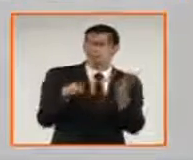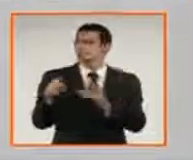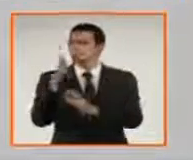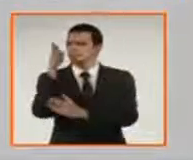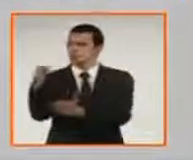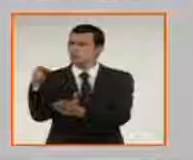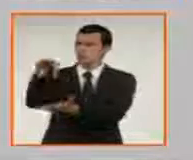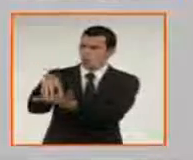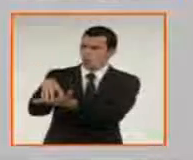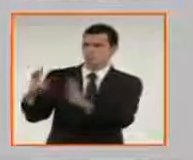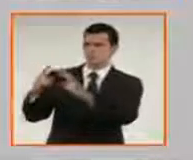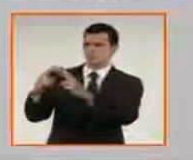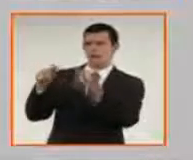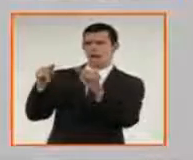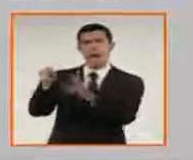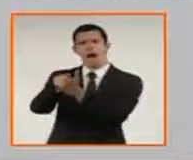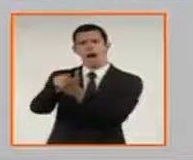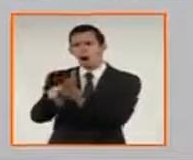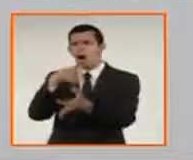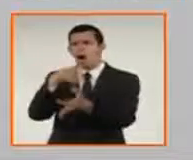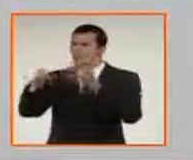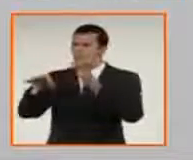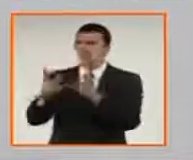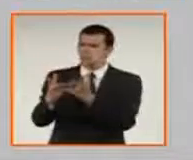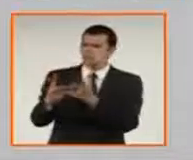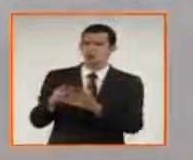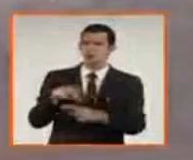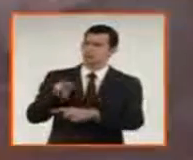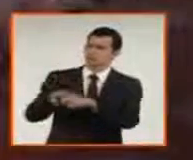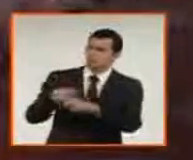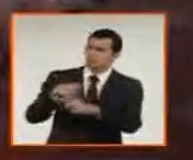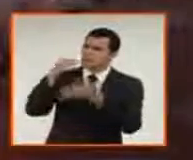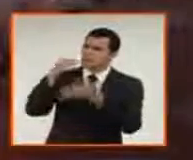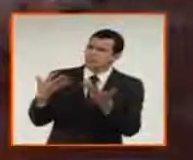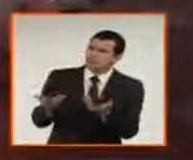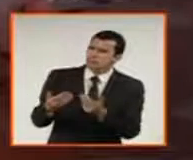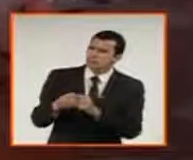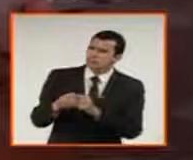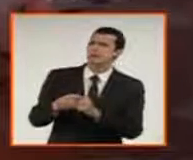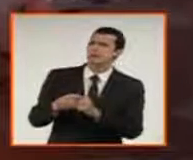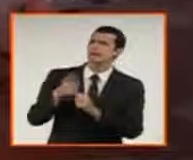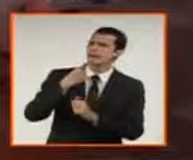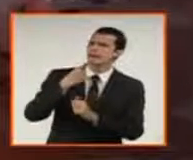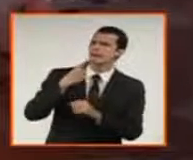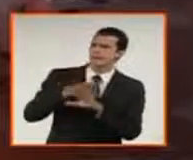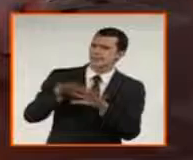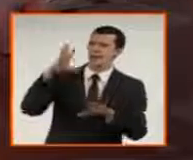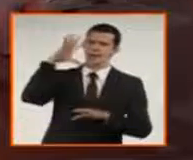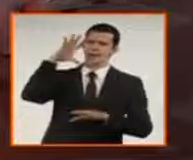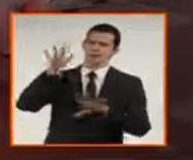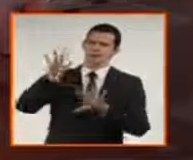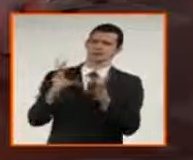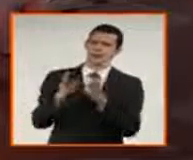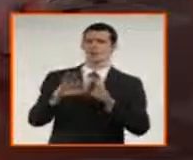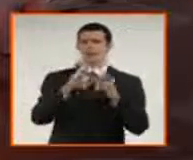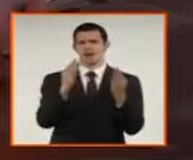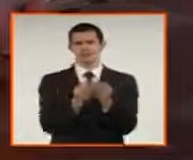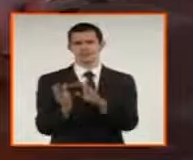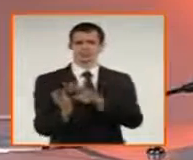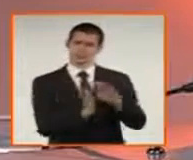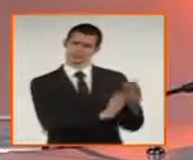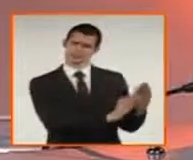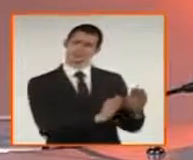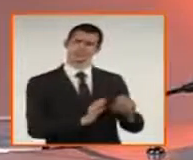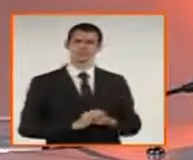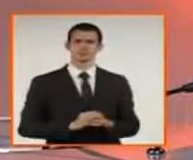todas las opiniones. Bueno, pues lo otro que me queda como pregunta, como madre de una mascota, pregunto yo,